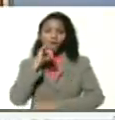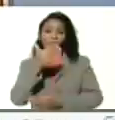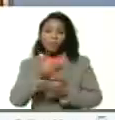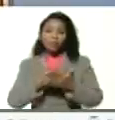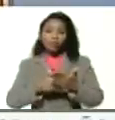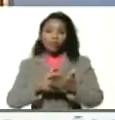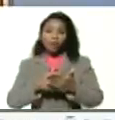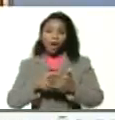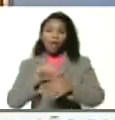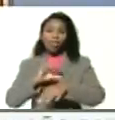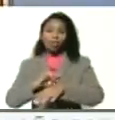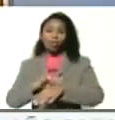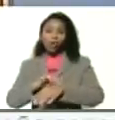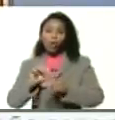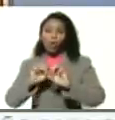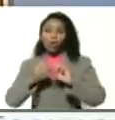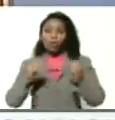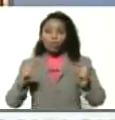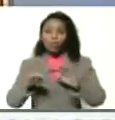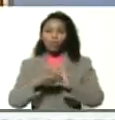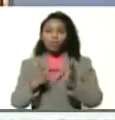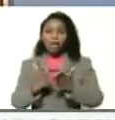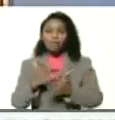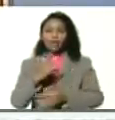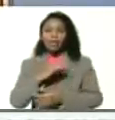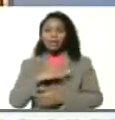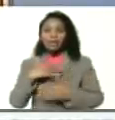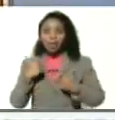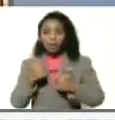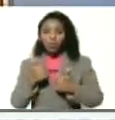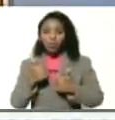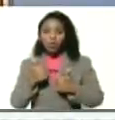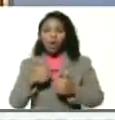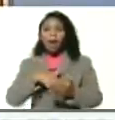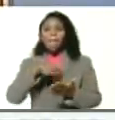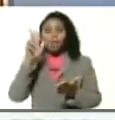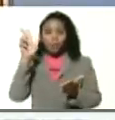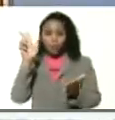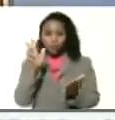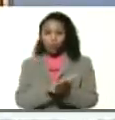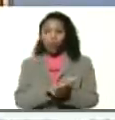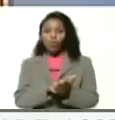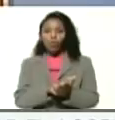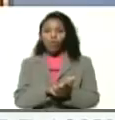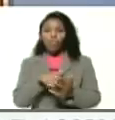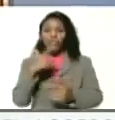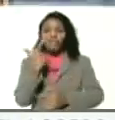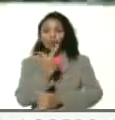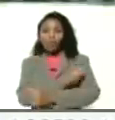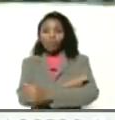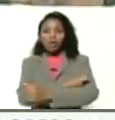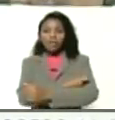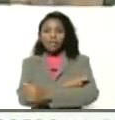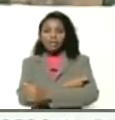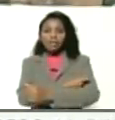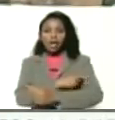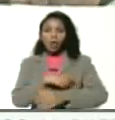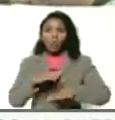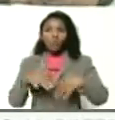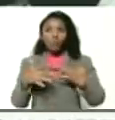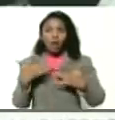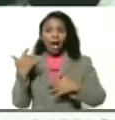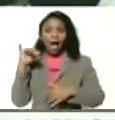doctor petro director general de la organización mundial de la salud la aprobación de vacunas con las cuales